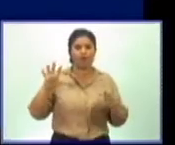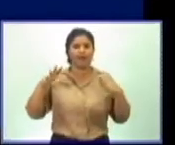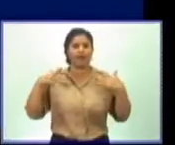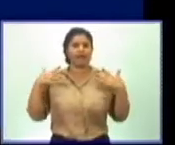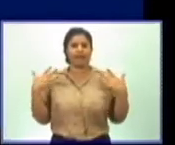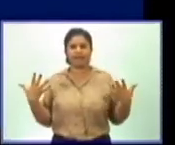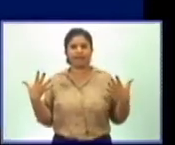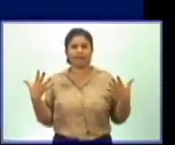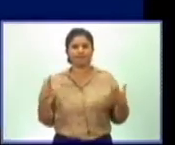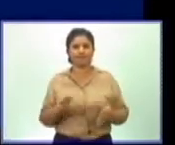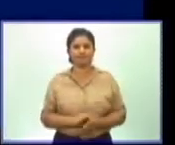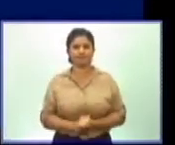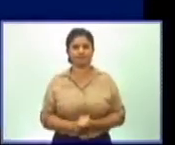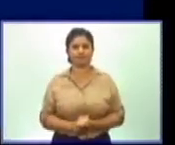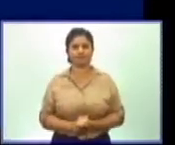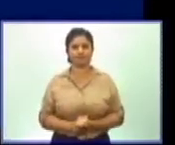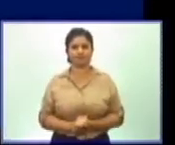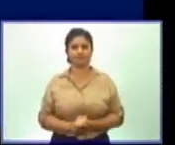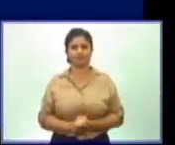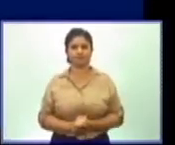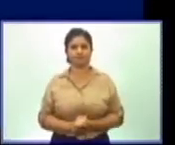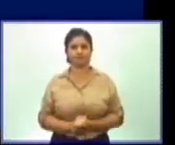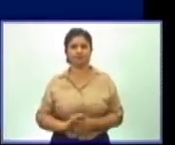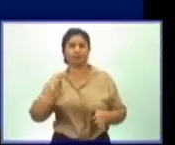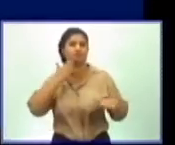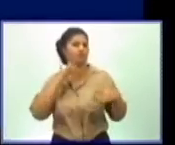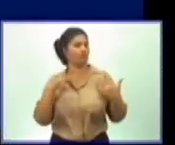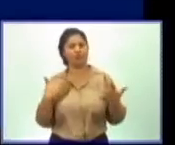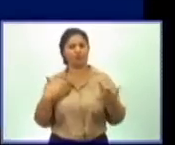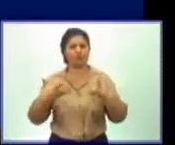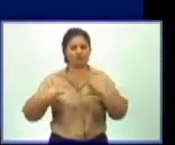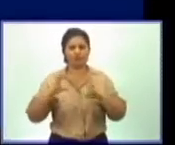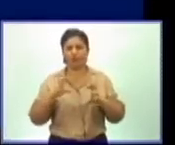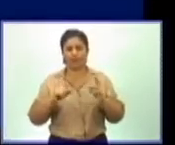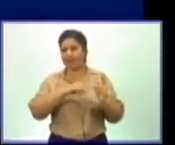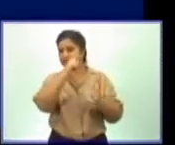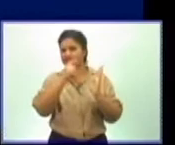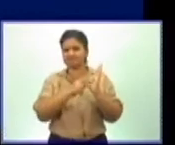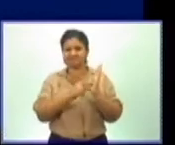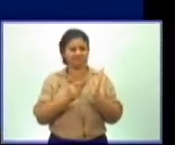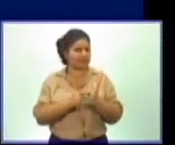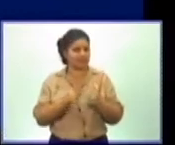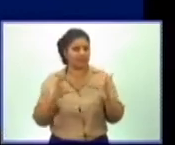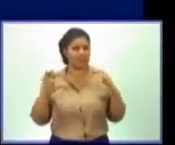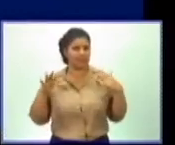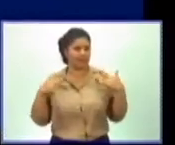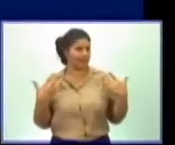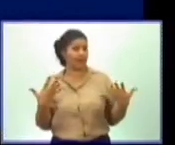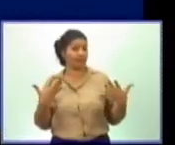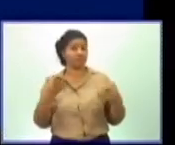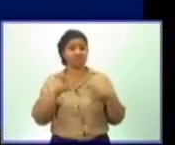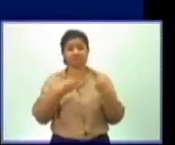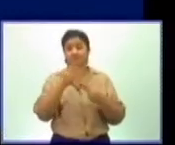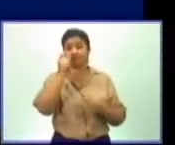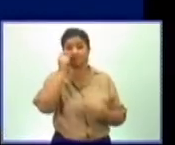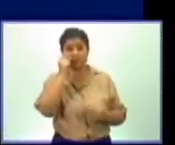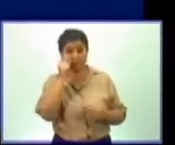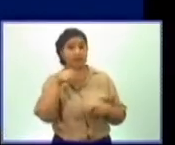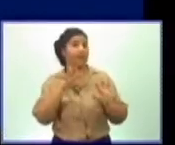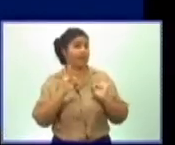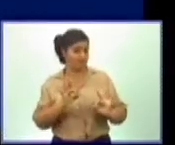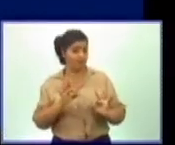ya el resto de los personajes lo está caracterizando. Por tanto, la familia está